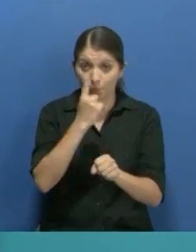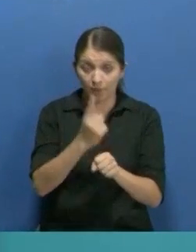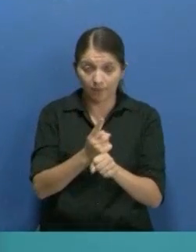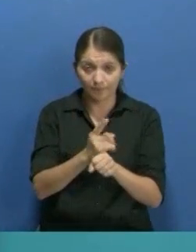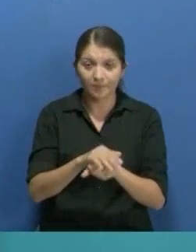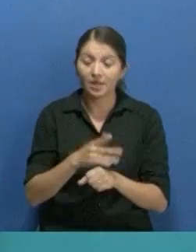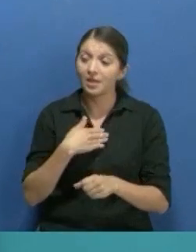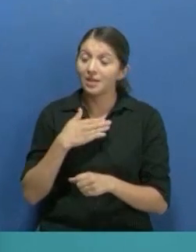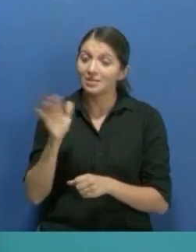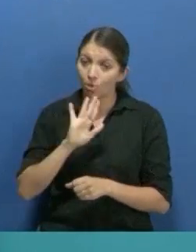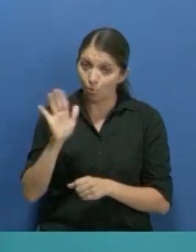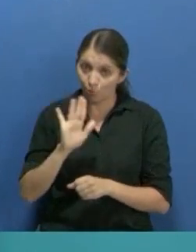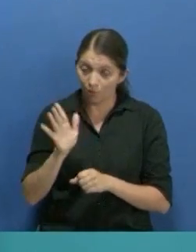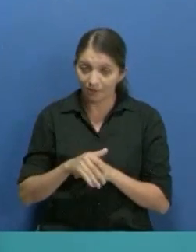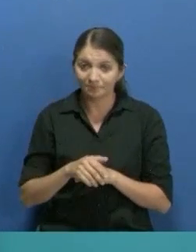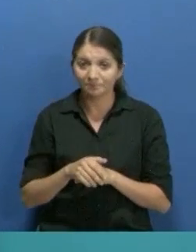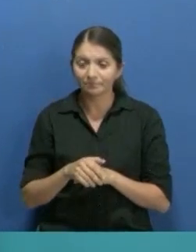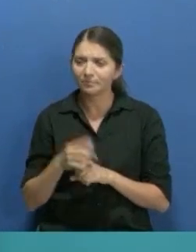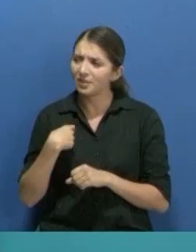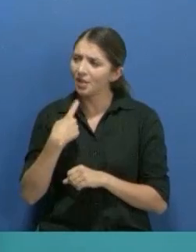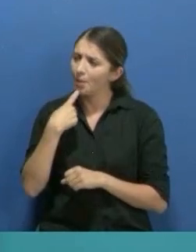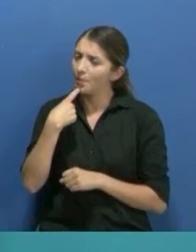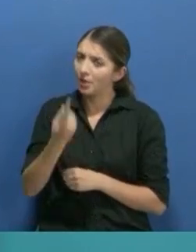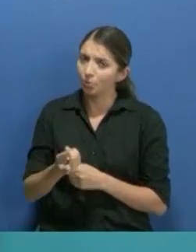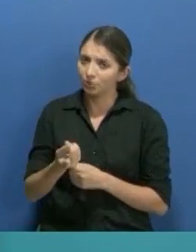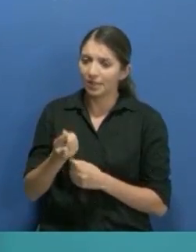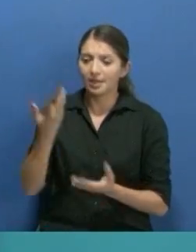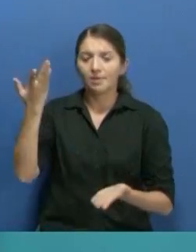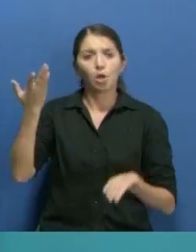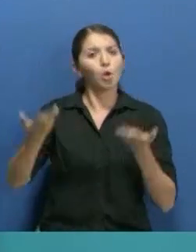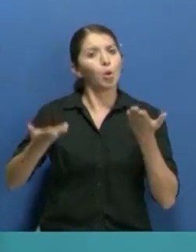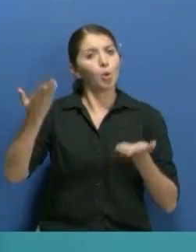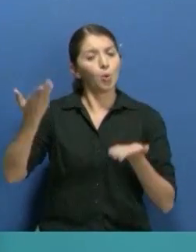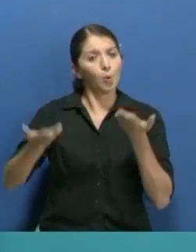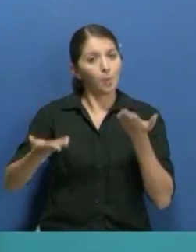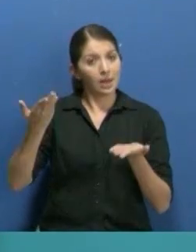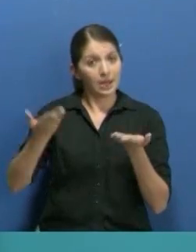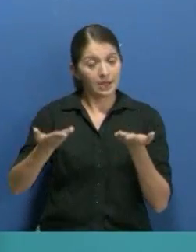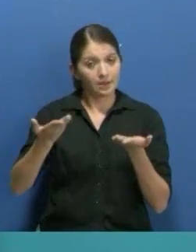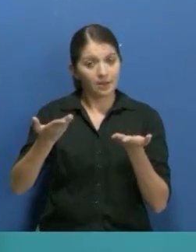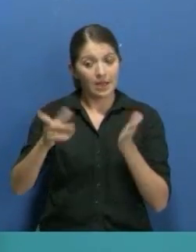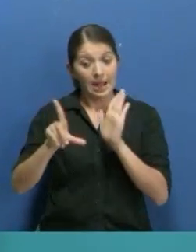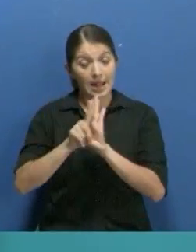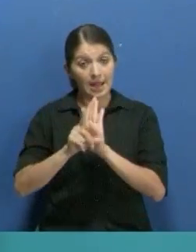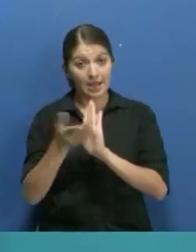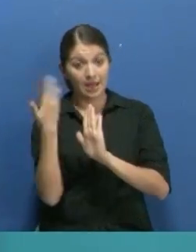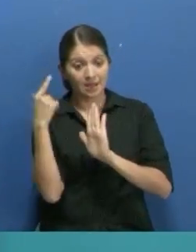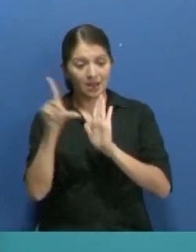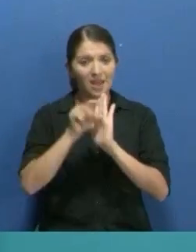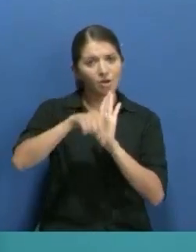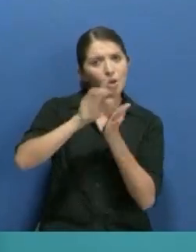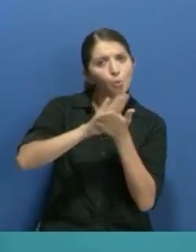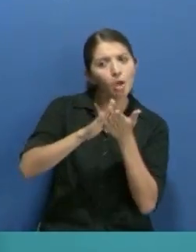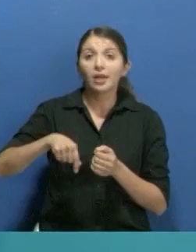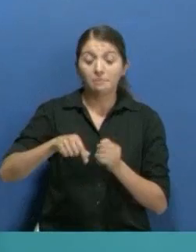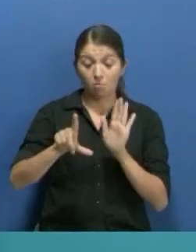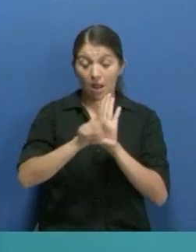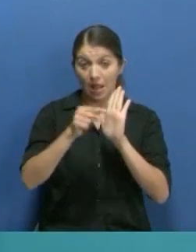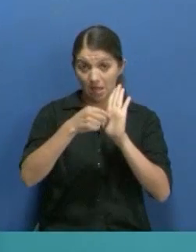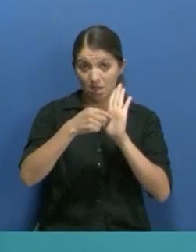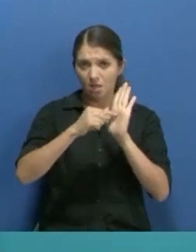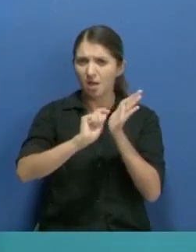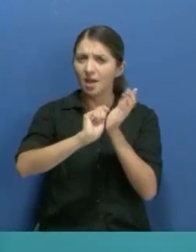Valeria Chiavetta. Ella es presidenta de la Asociación Ecuménica de Cuyo. Tema a tratar, la reforma migratoria a través de un decreto de necesidad de